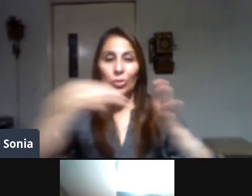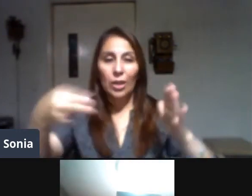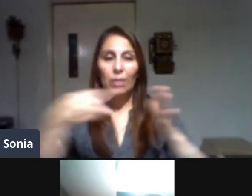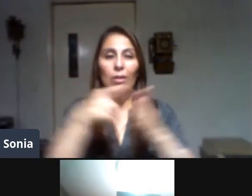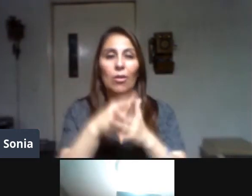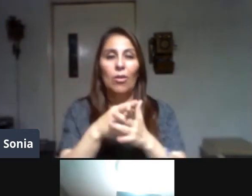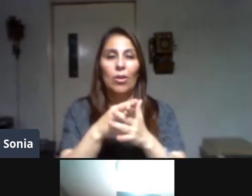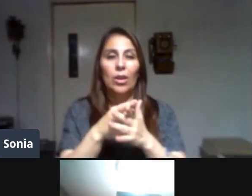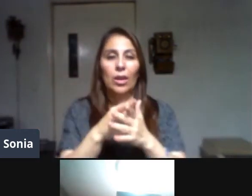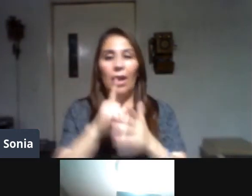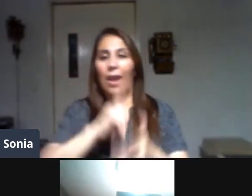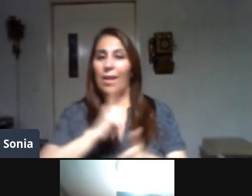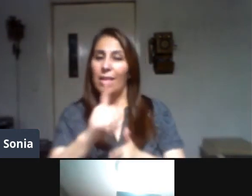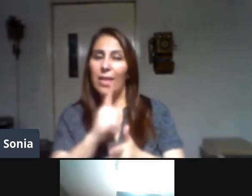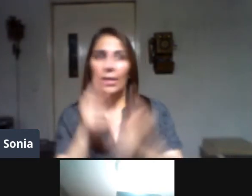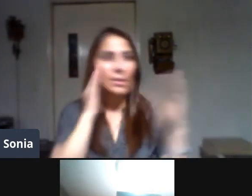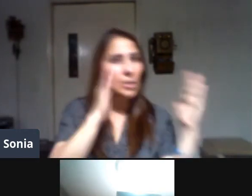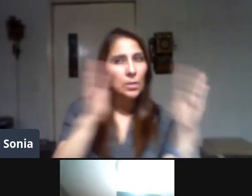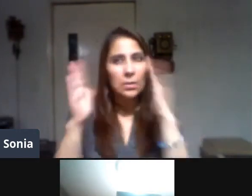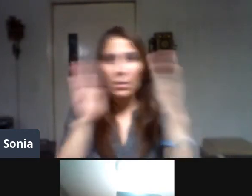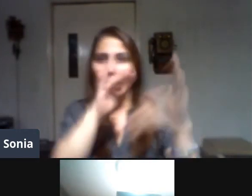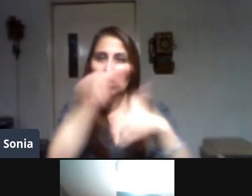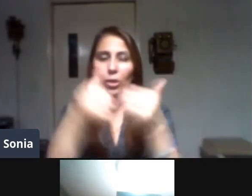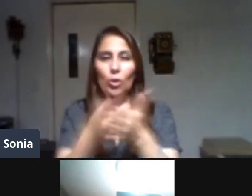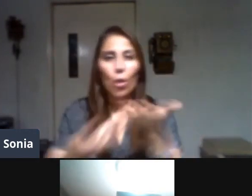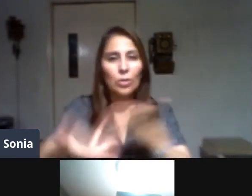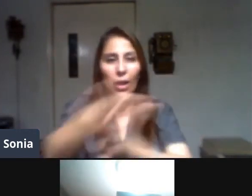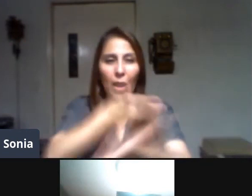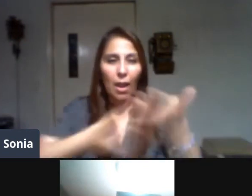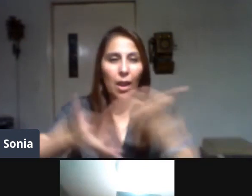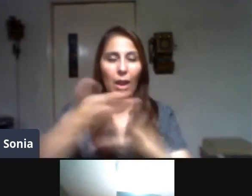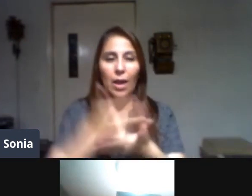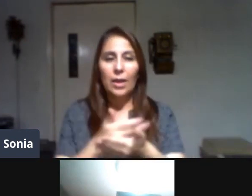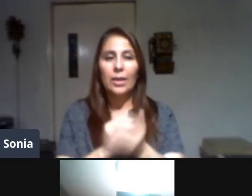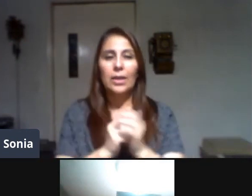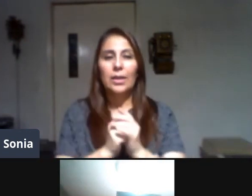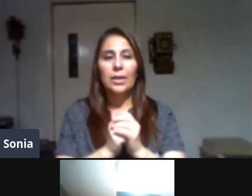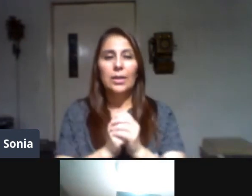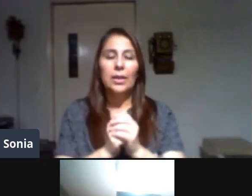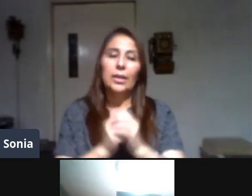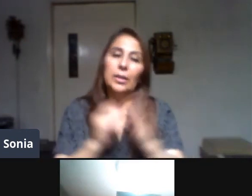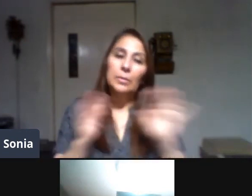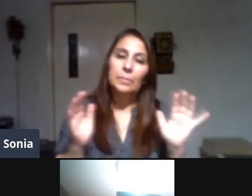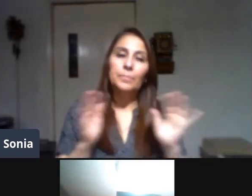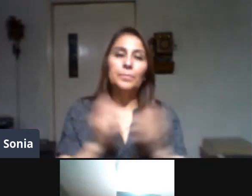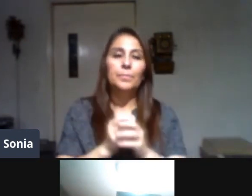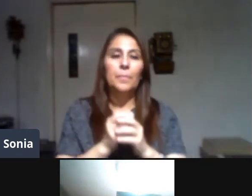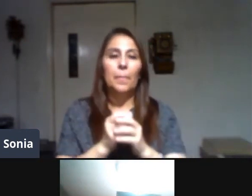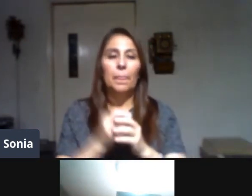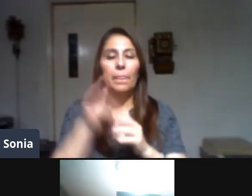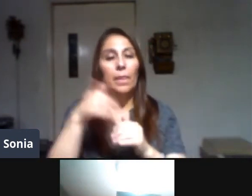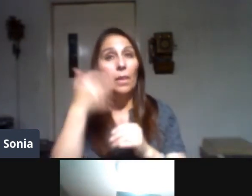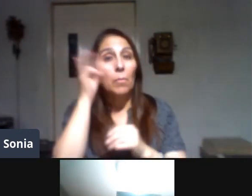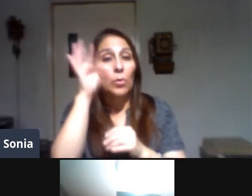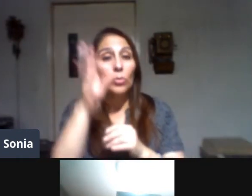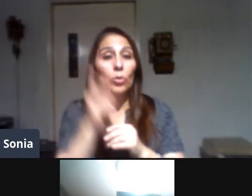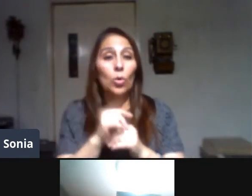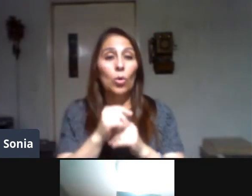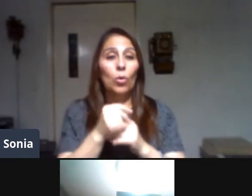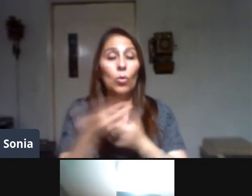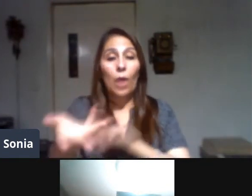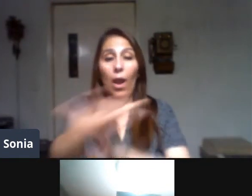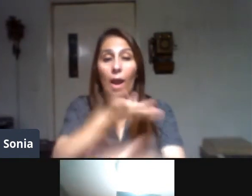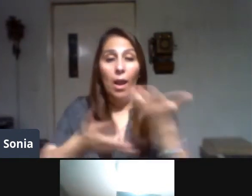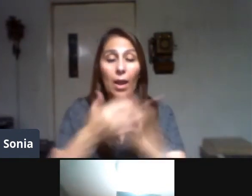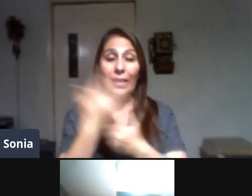estos conversando de ciclo nos una charla que quizás se se vaya a repetir por algunas fallas